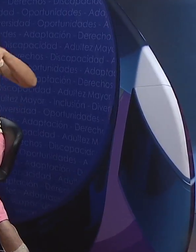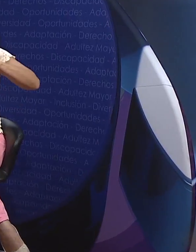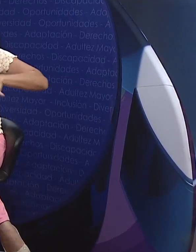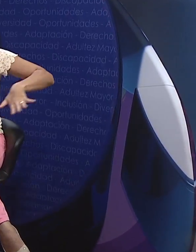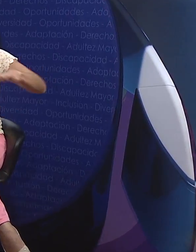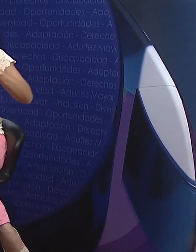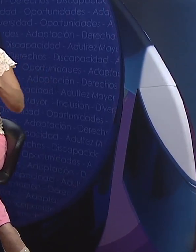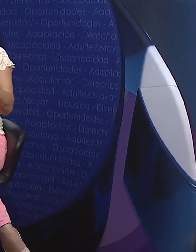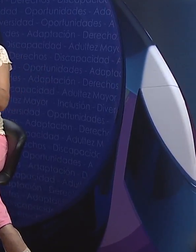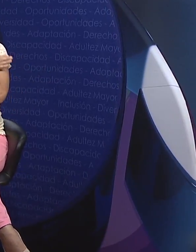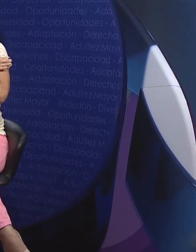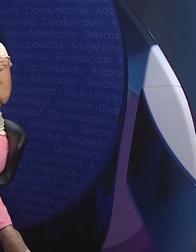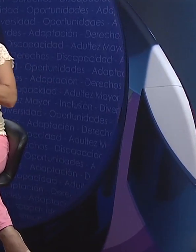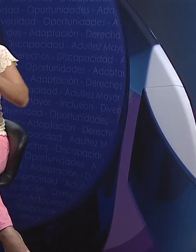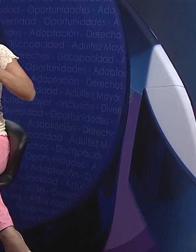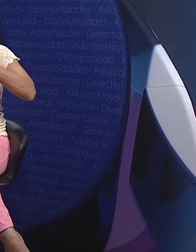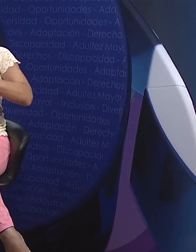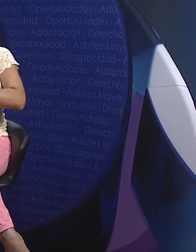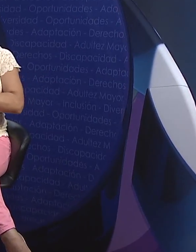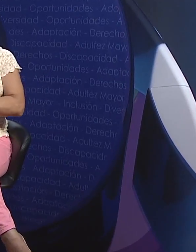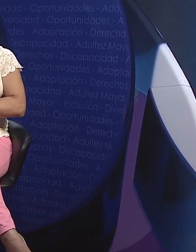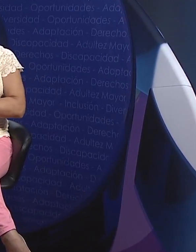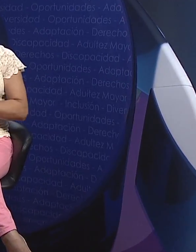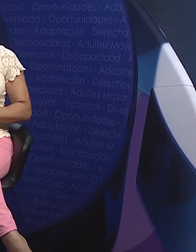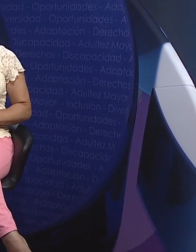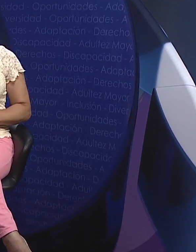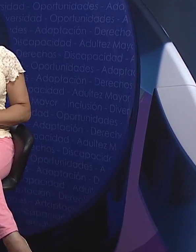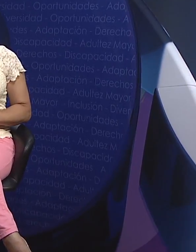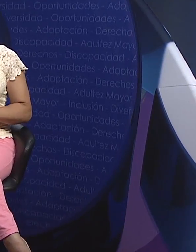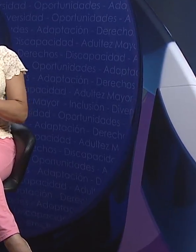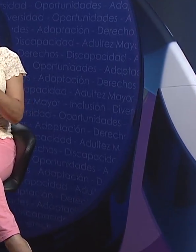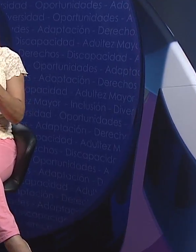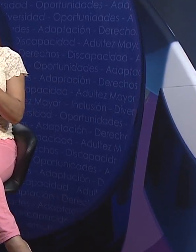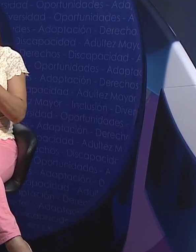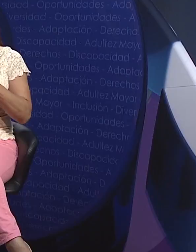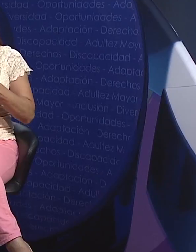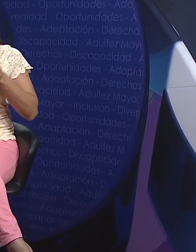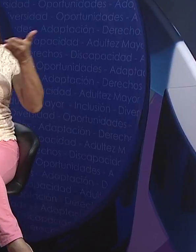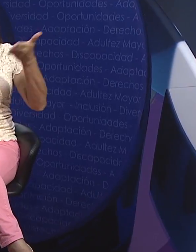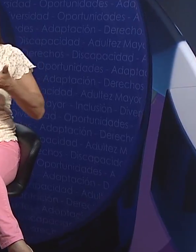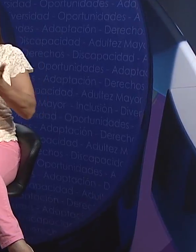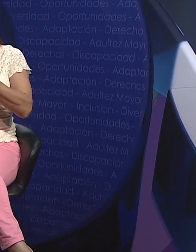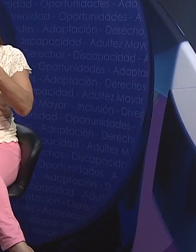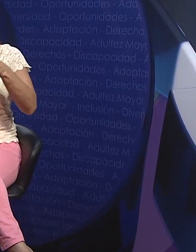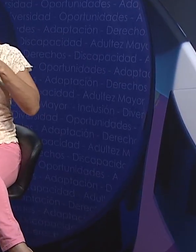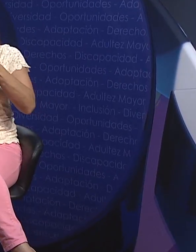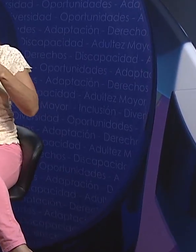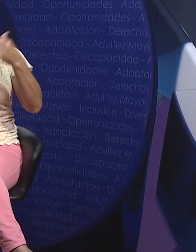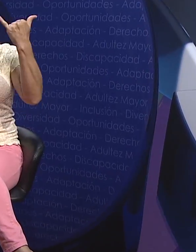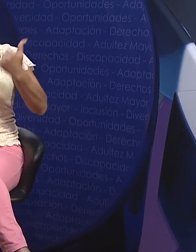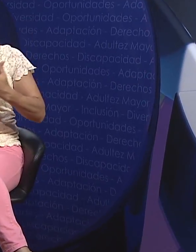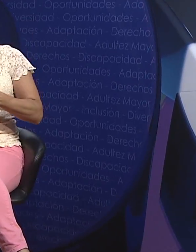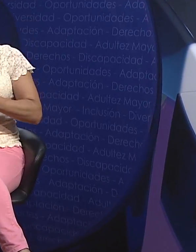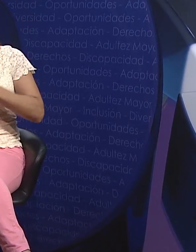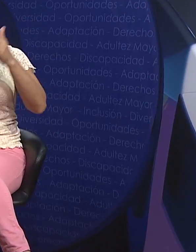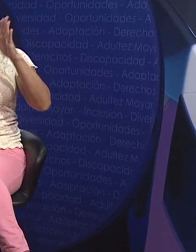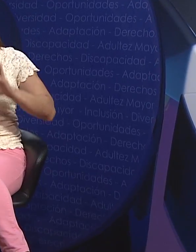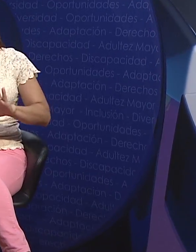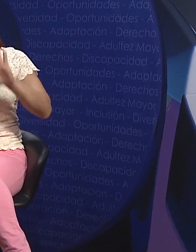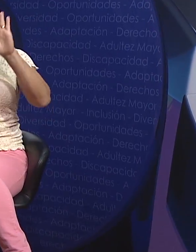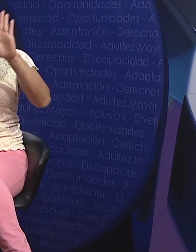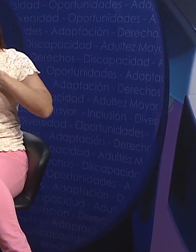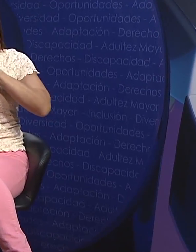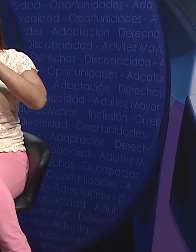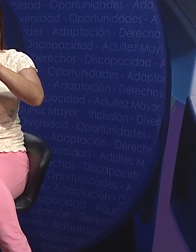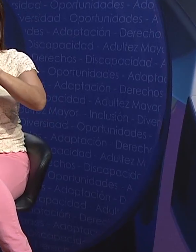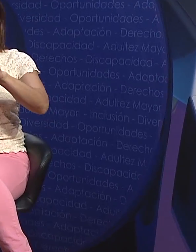Hoy nos acompaña en estudio nuestra querida Catalina de Bandas, quien fue la primera presentadora de Nexos. Ahora esta tica sobresaliente